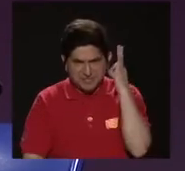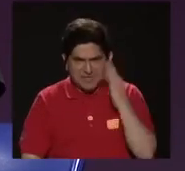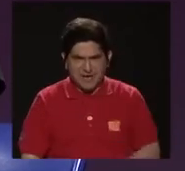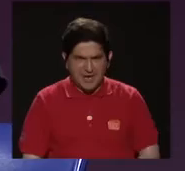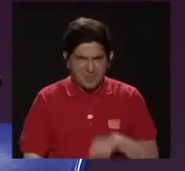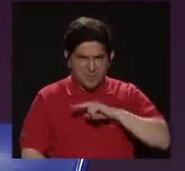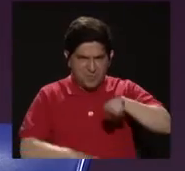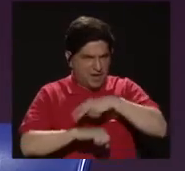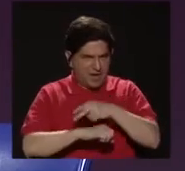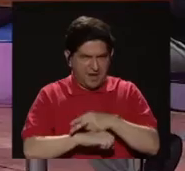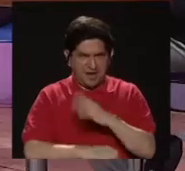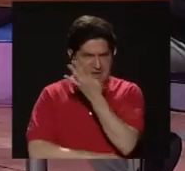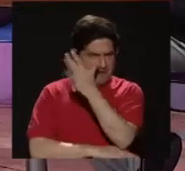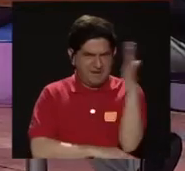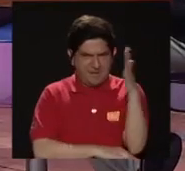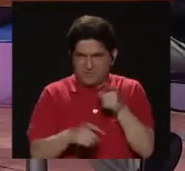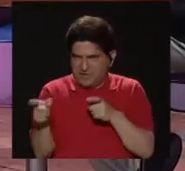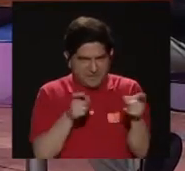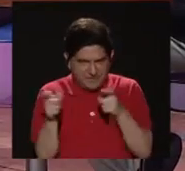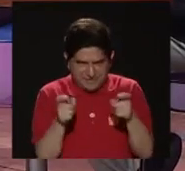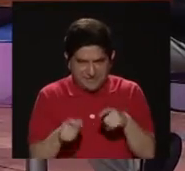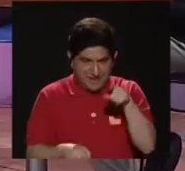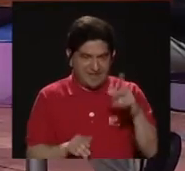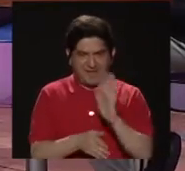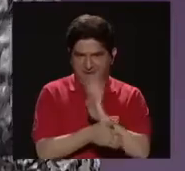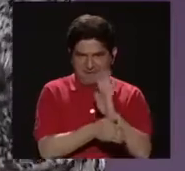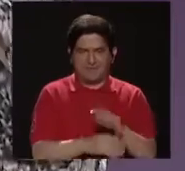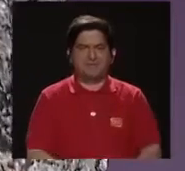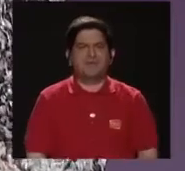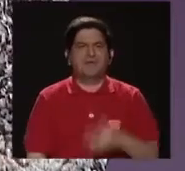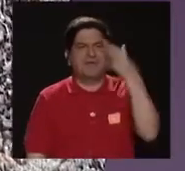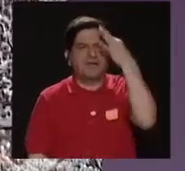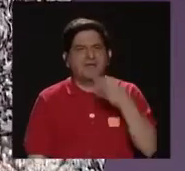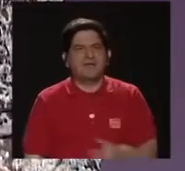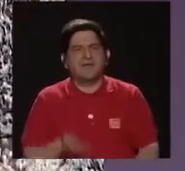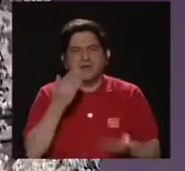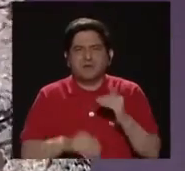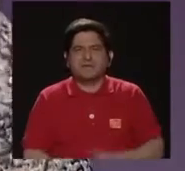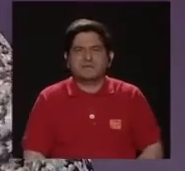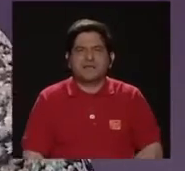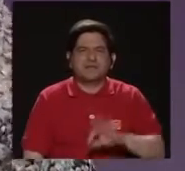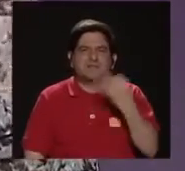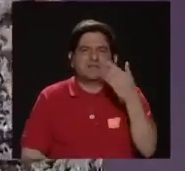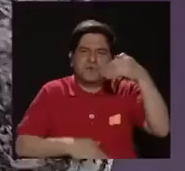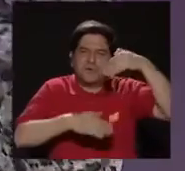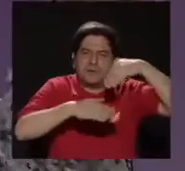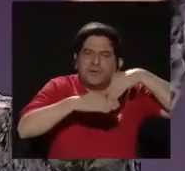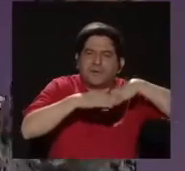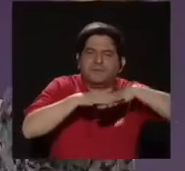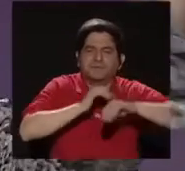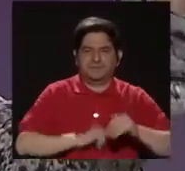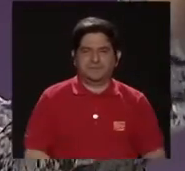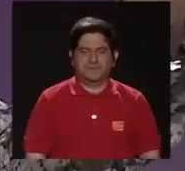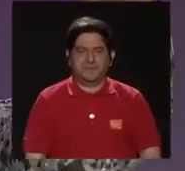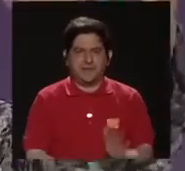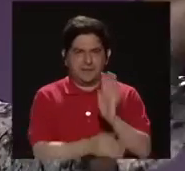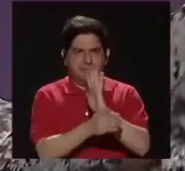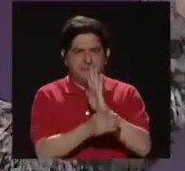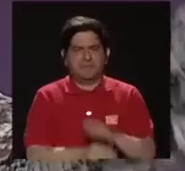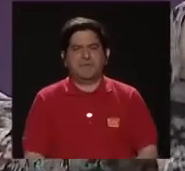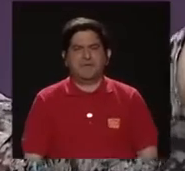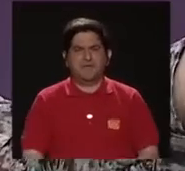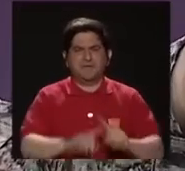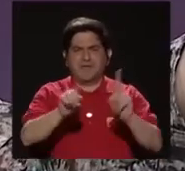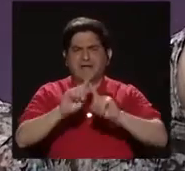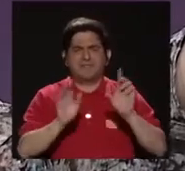en la película? Yo creo que es mucho más sutil que eso, porque la película apela a una